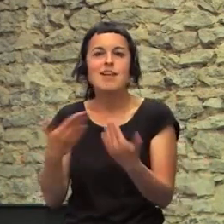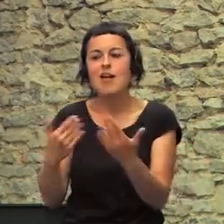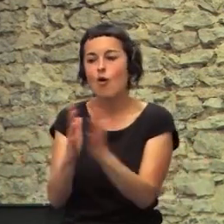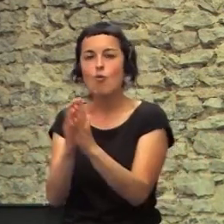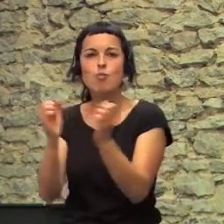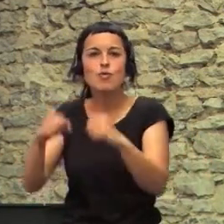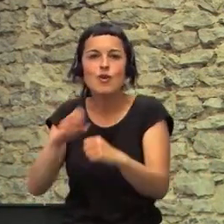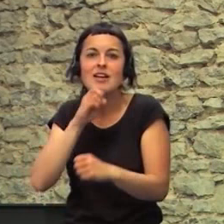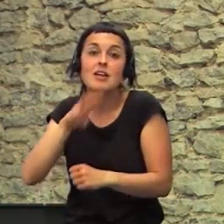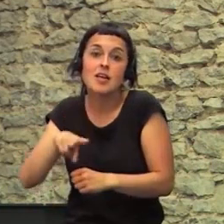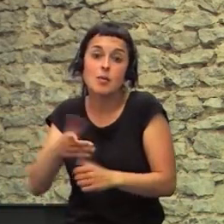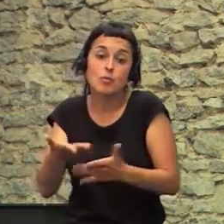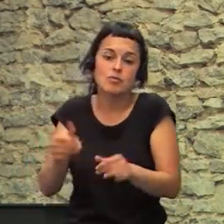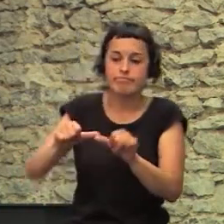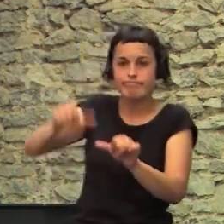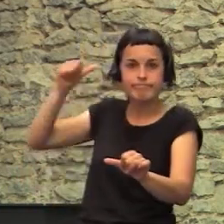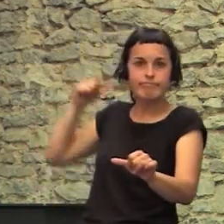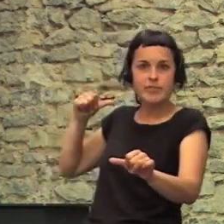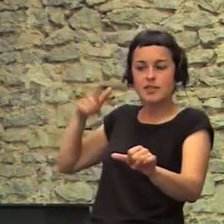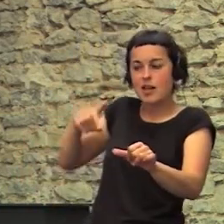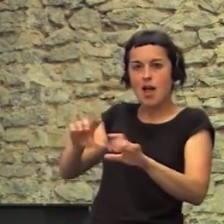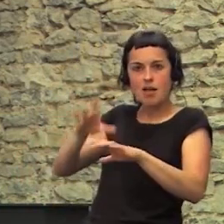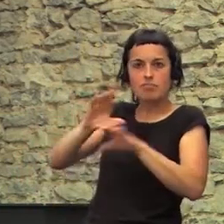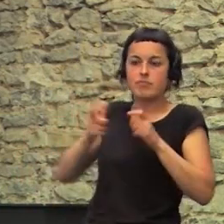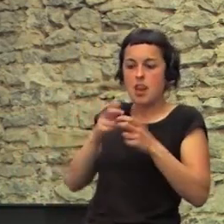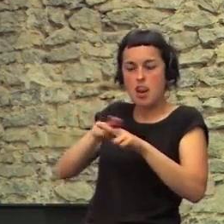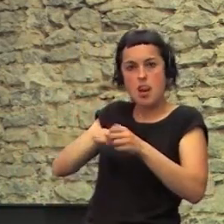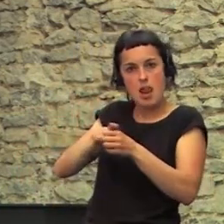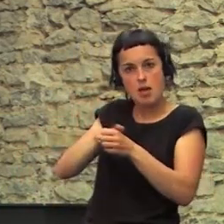lo biomédico que había decidido ese término de DSD. Con lo cual,